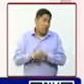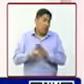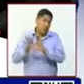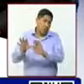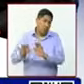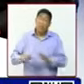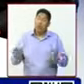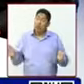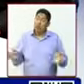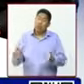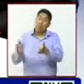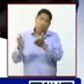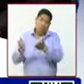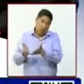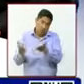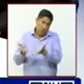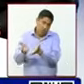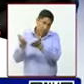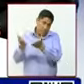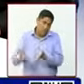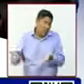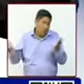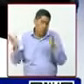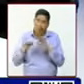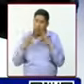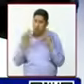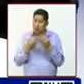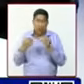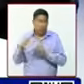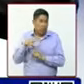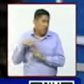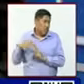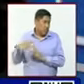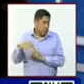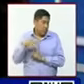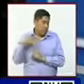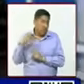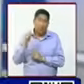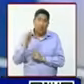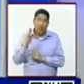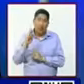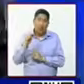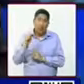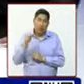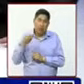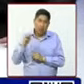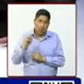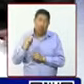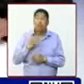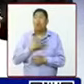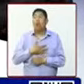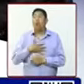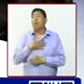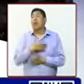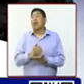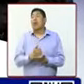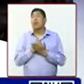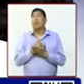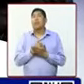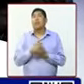corresponden. Claro, es canalizado donde debe. Sí, exacto. Hasta correcto. La familia o el entorno, en este caso, de Abraham. Por favor, ayúdennos para que